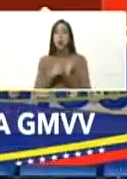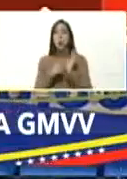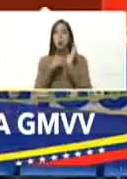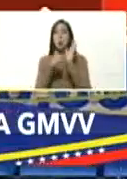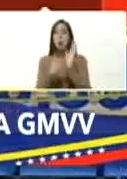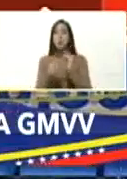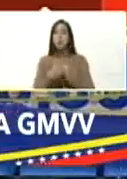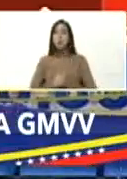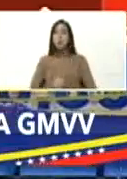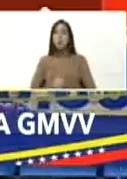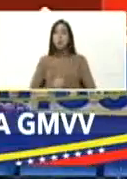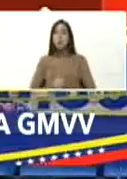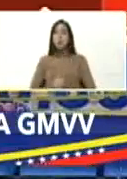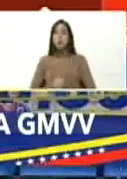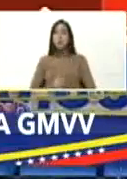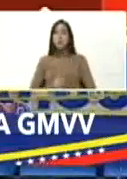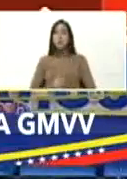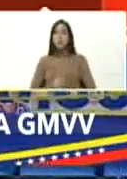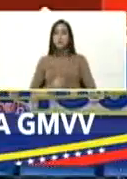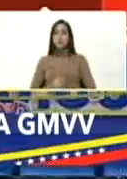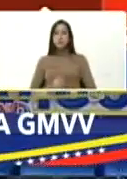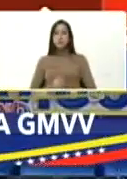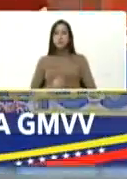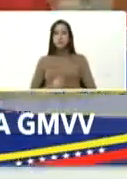Vamos a verlos. Adelante.